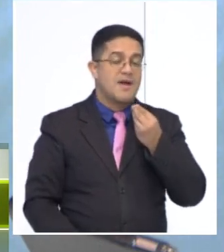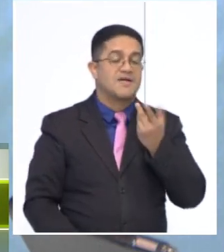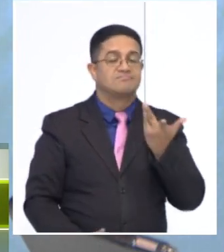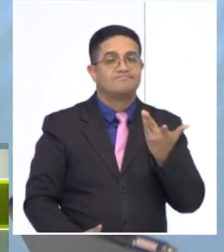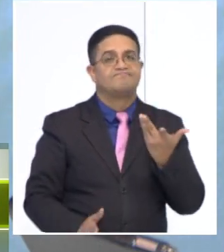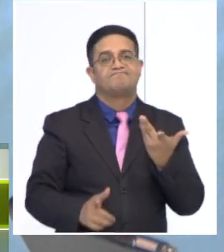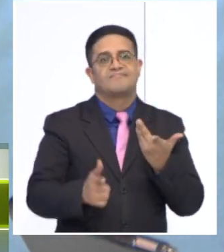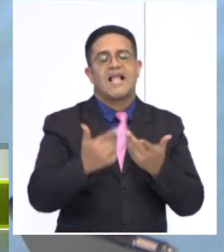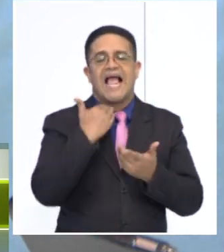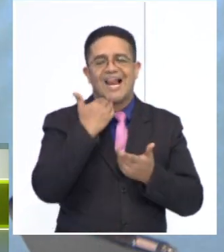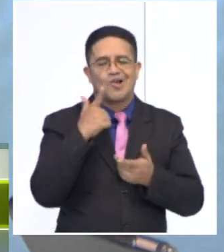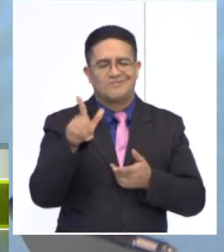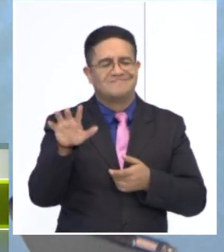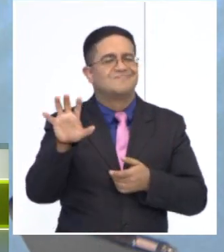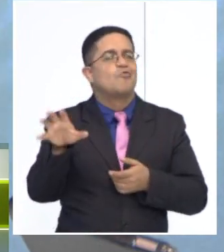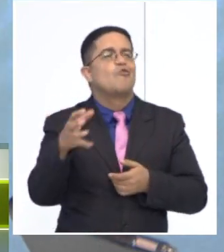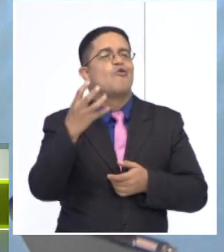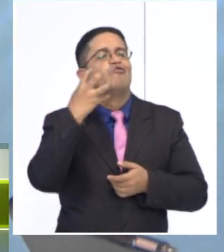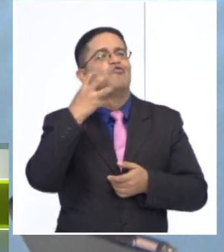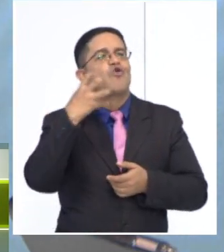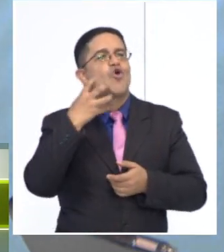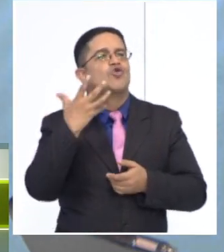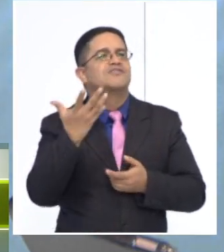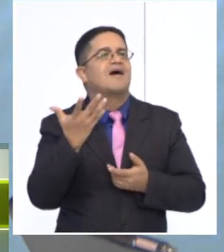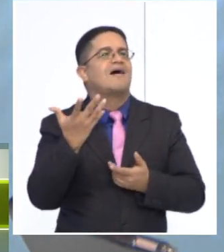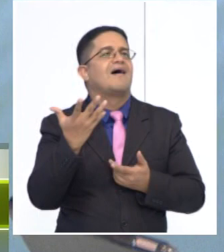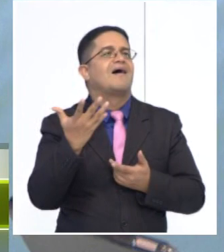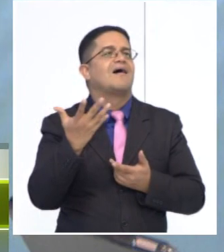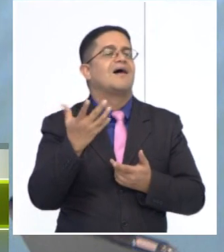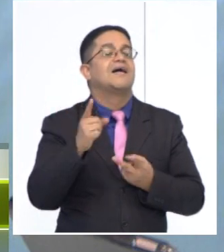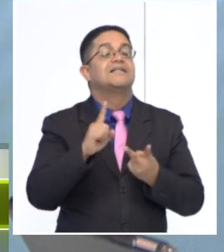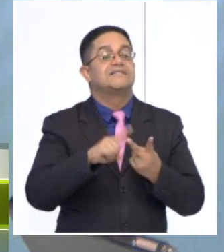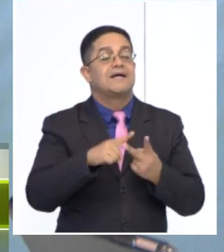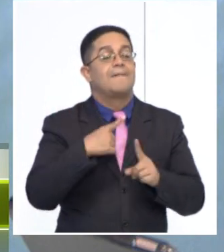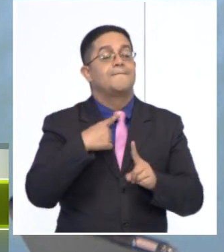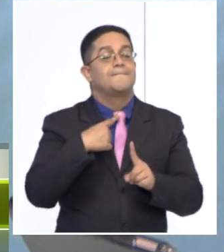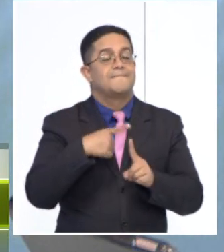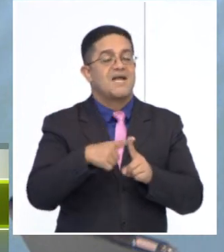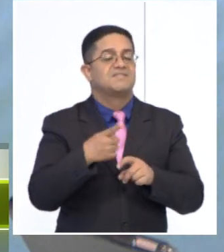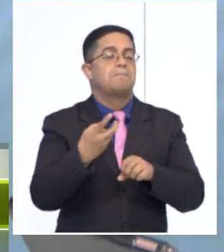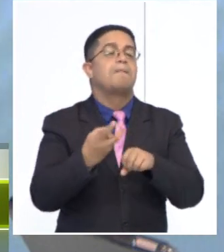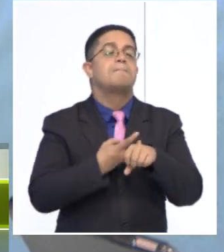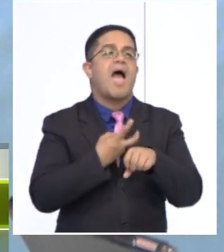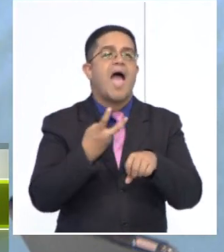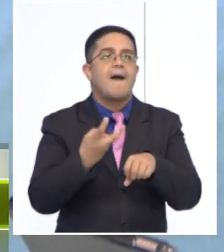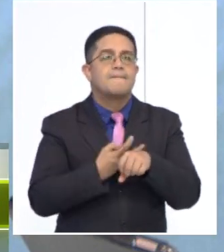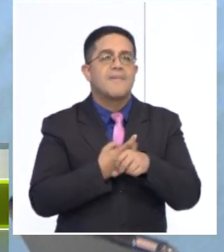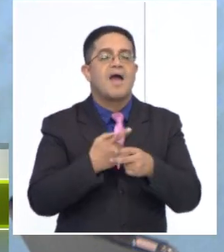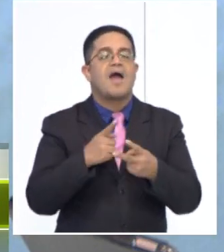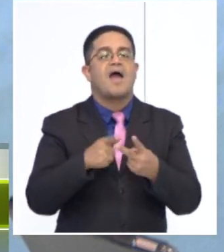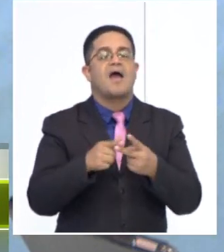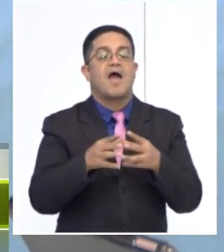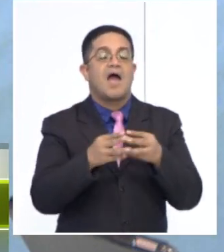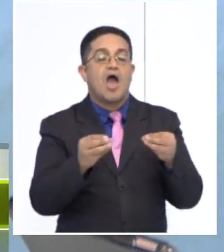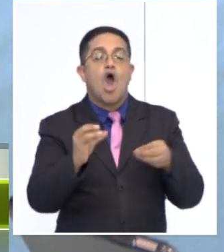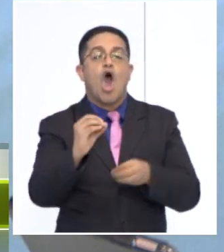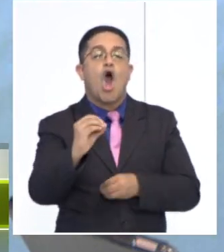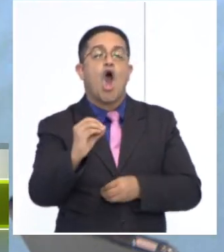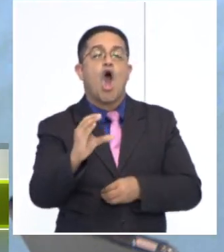de las frutas, ¿okay? Principalmente, y de los tubérculos tipo papa, apio o